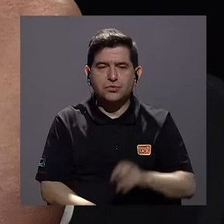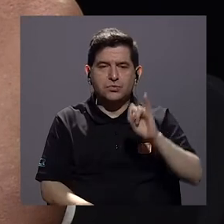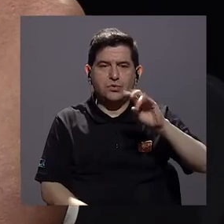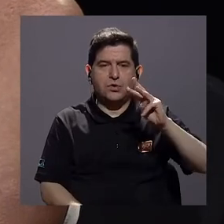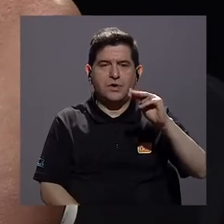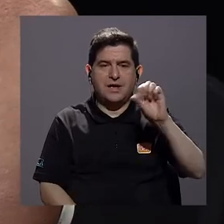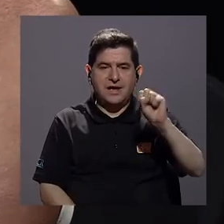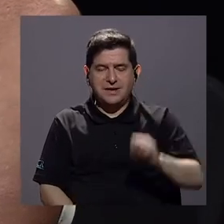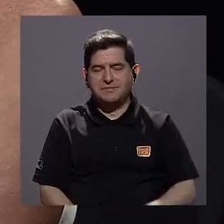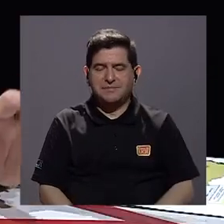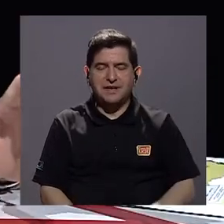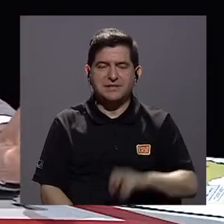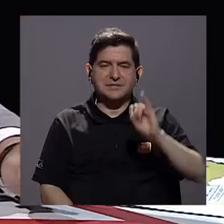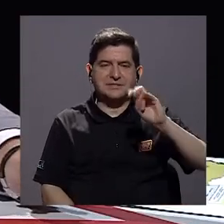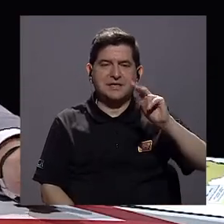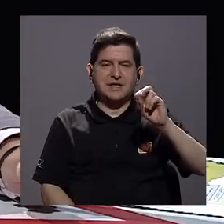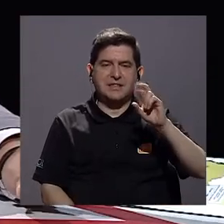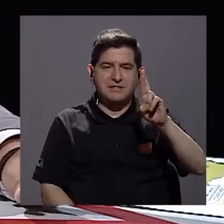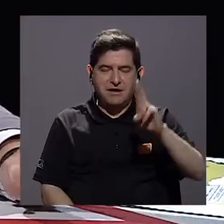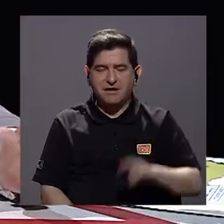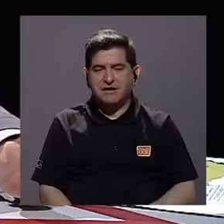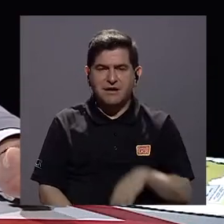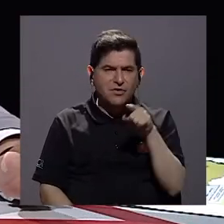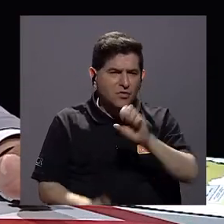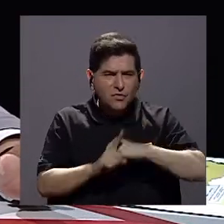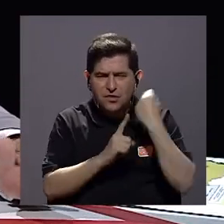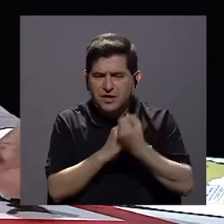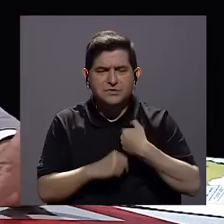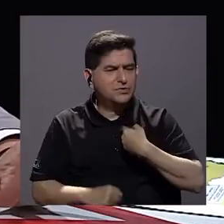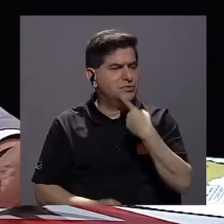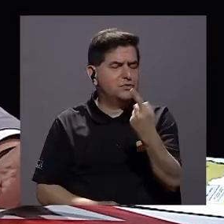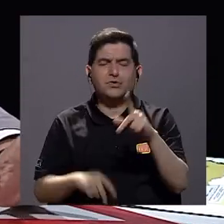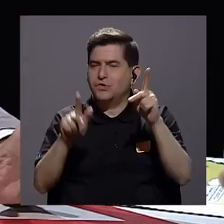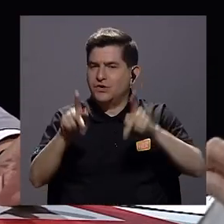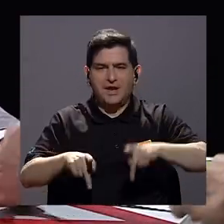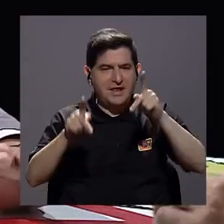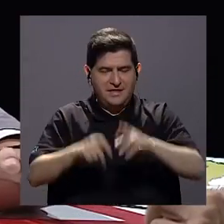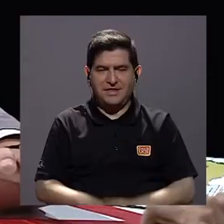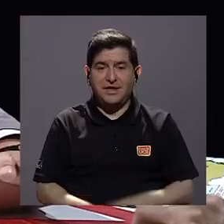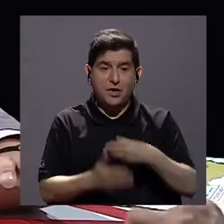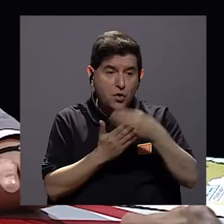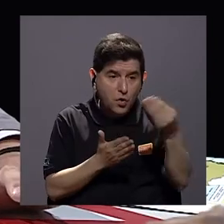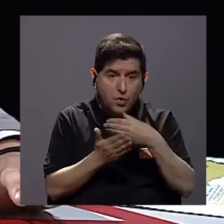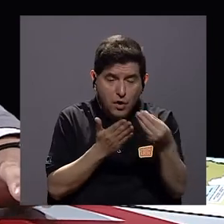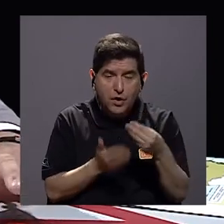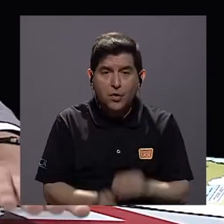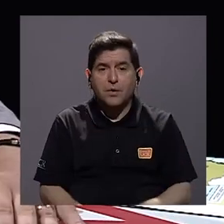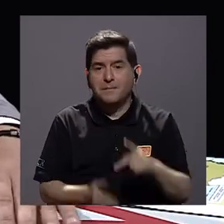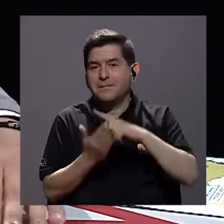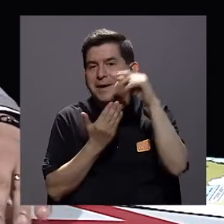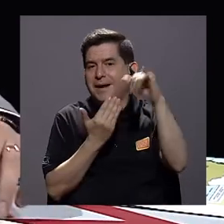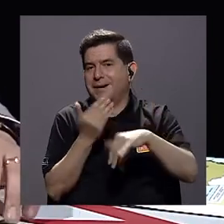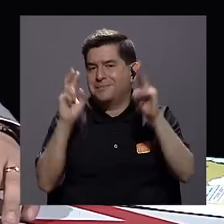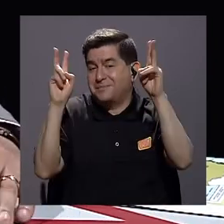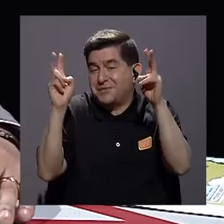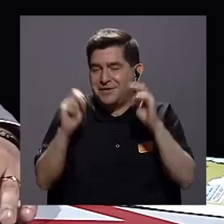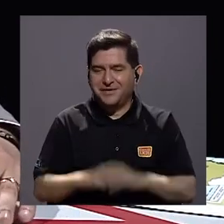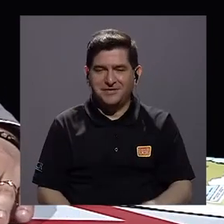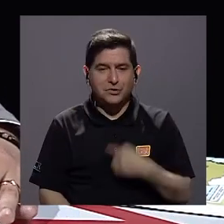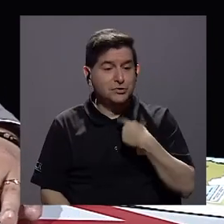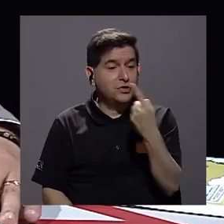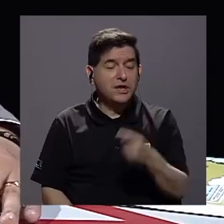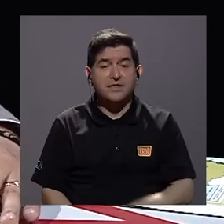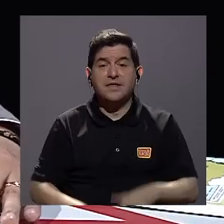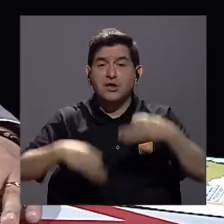el INDER. No, y con esto, doña Vivian, yo no le estoy diciendo a la audiencia que le compre el proyecto. Le estoy diciendo a la gente que